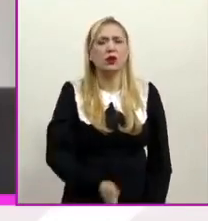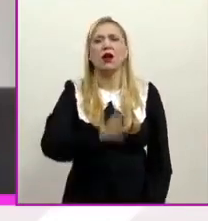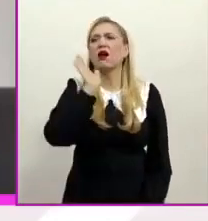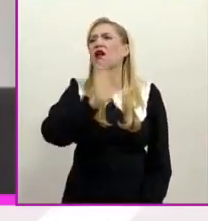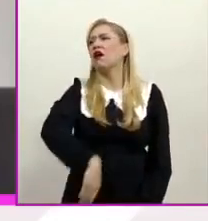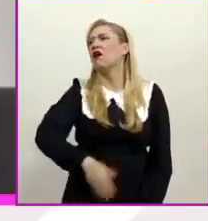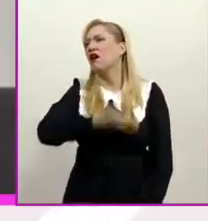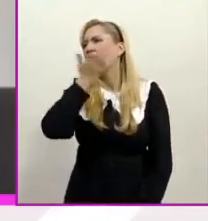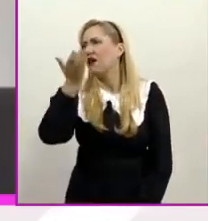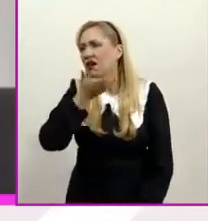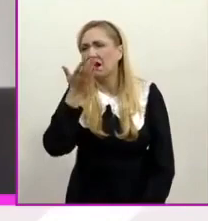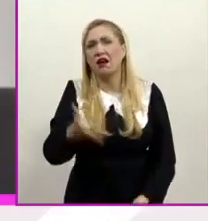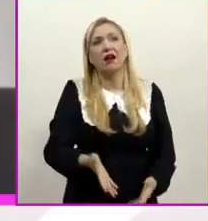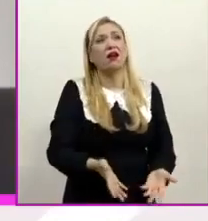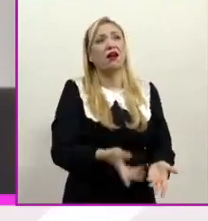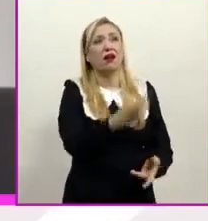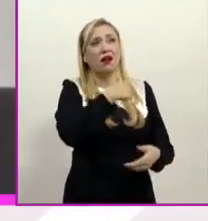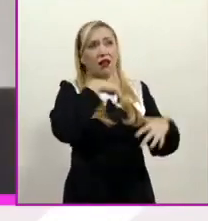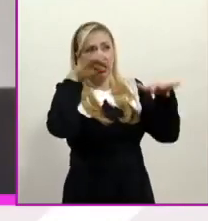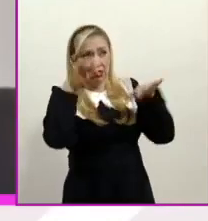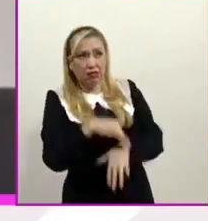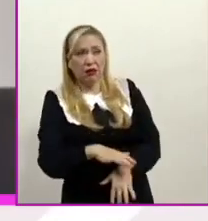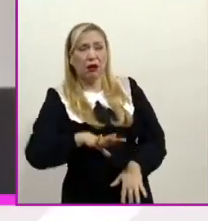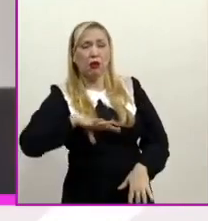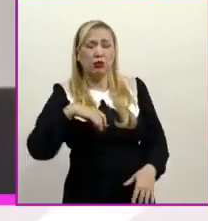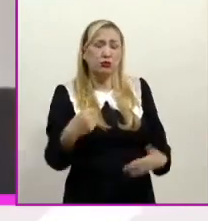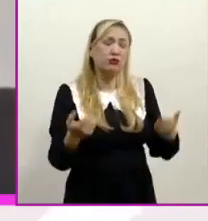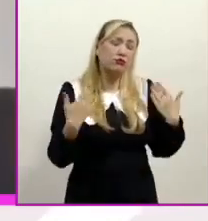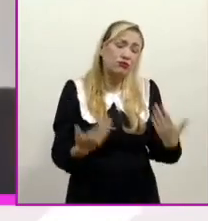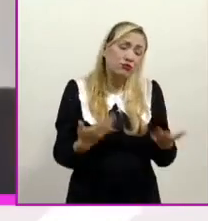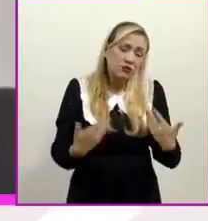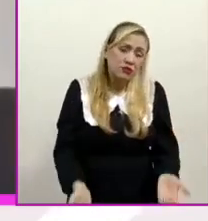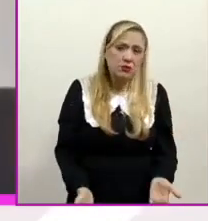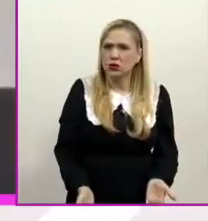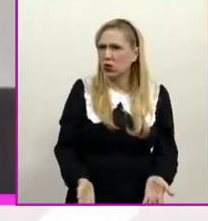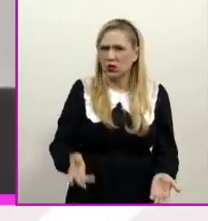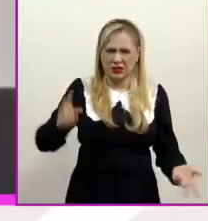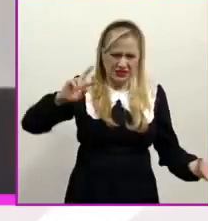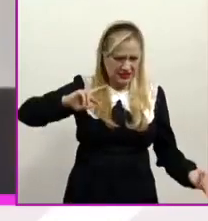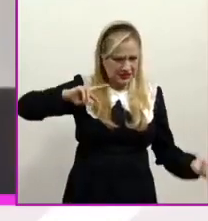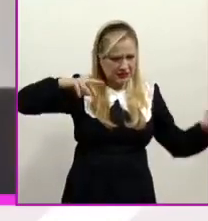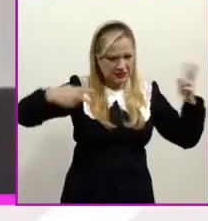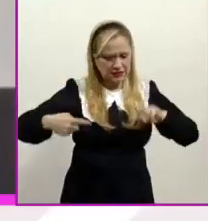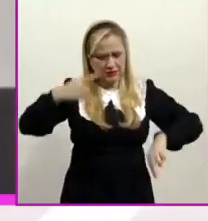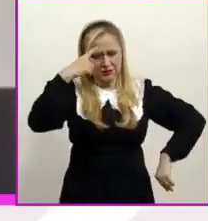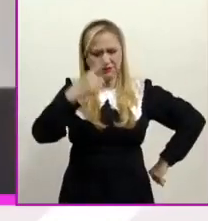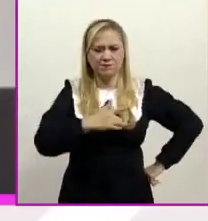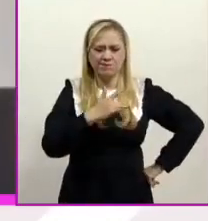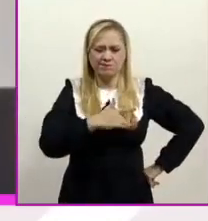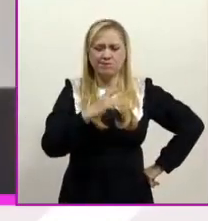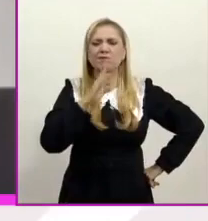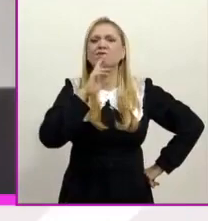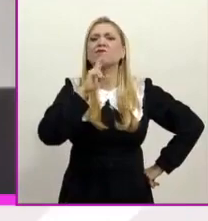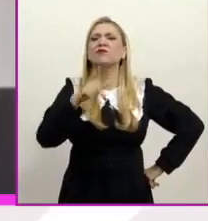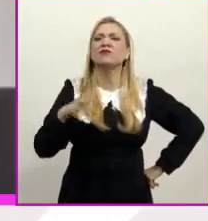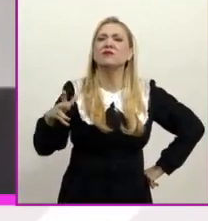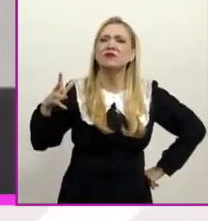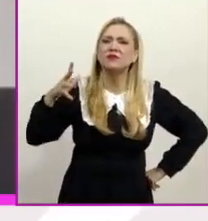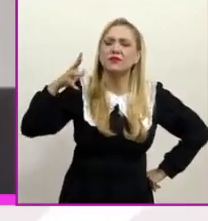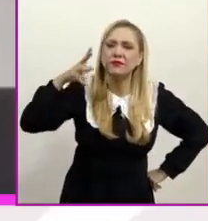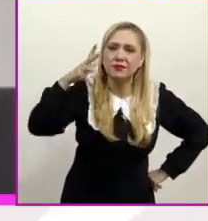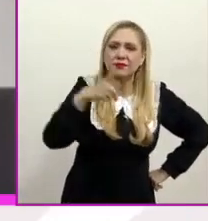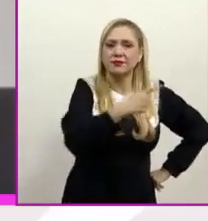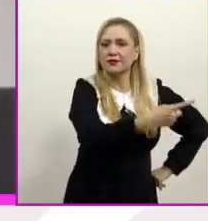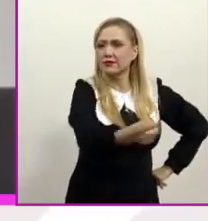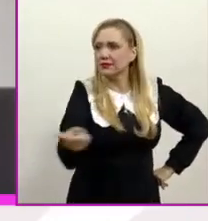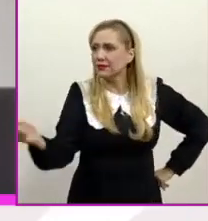normalizar abusos, también cómo cambiar nuestras realidades e inspirarnos para conseguir un futuro mejor para nosotros y para